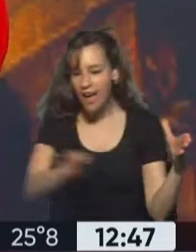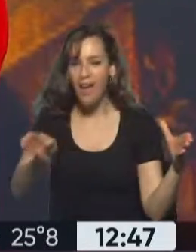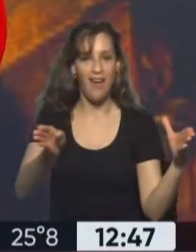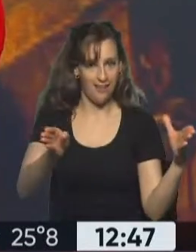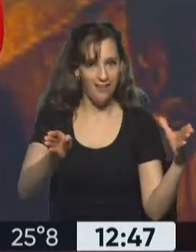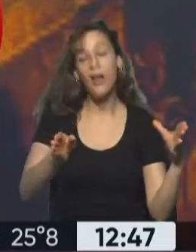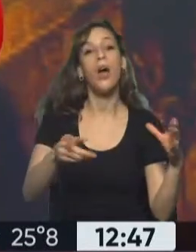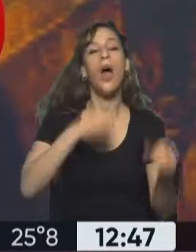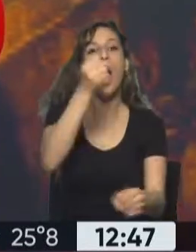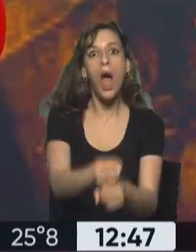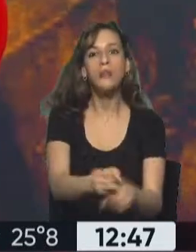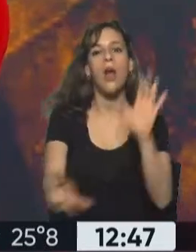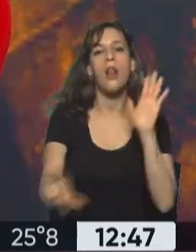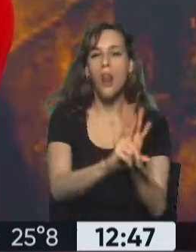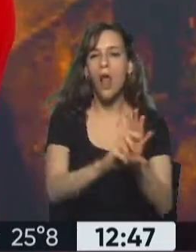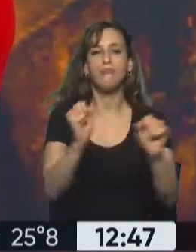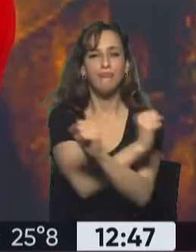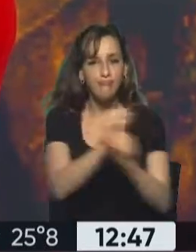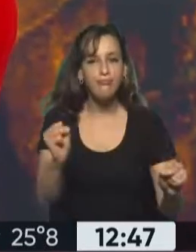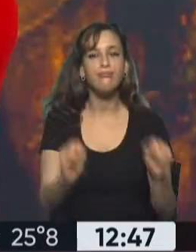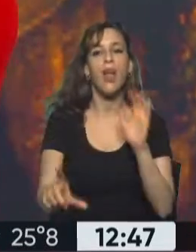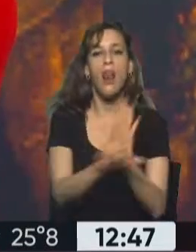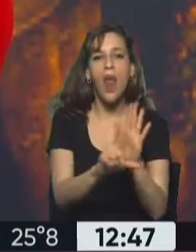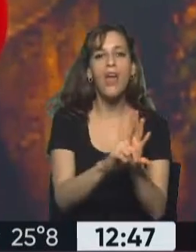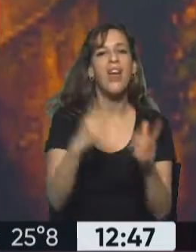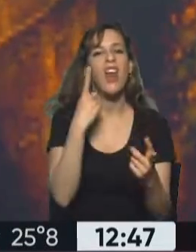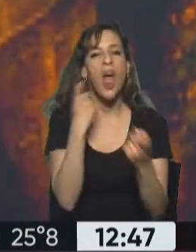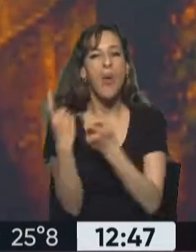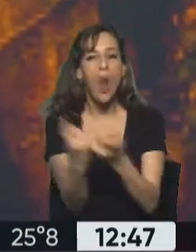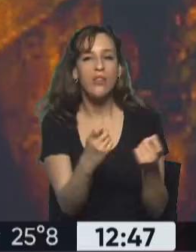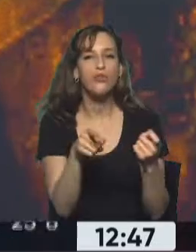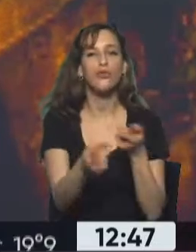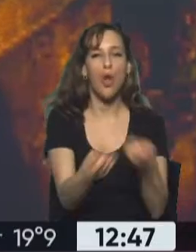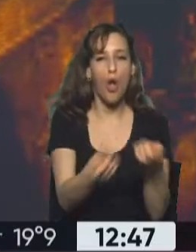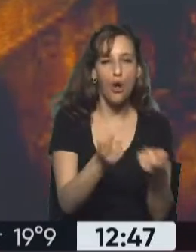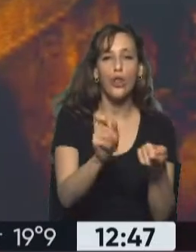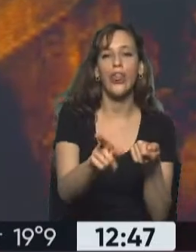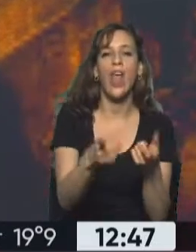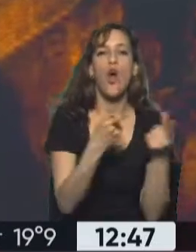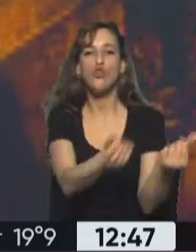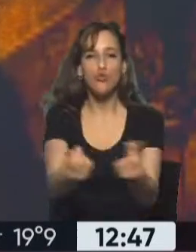sanción de una ley, la Ley de Regulación de las Relaciones de Producción y Consumo, mal llamada Ley de Abastecimiento,